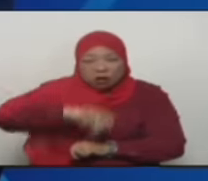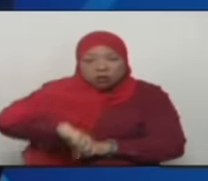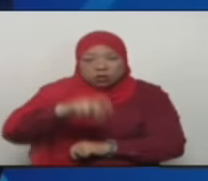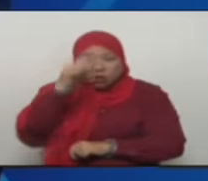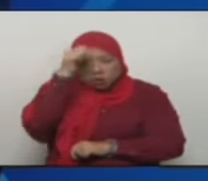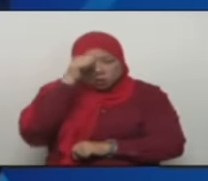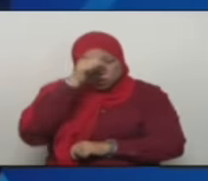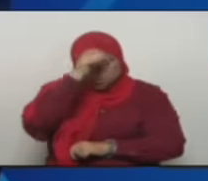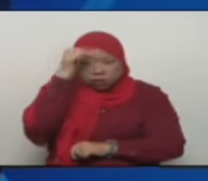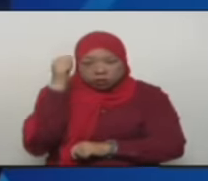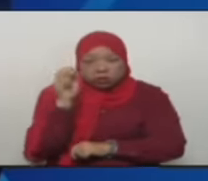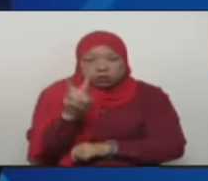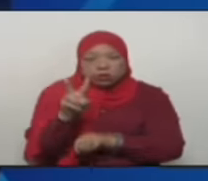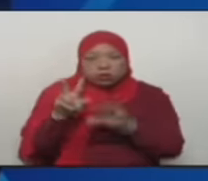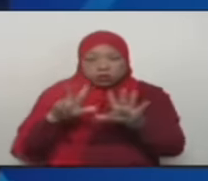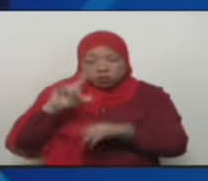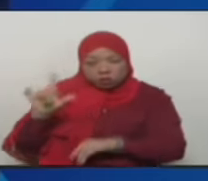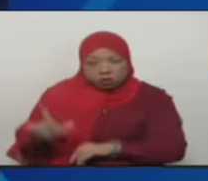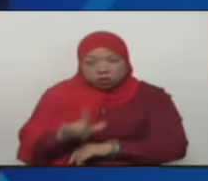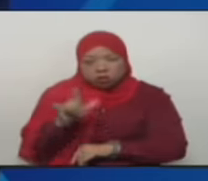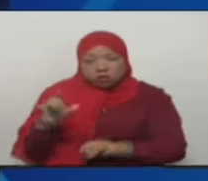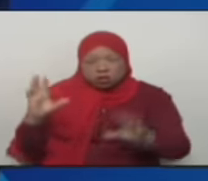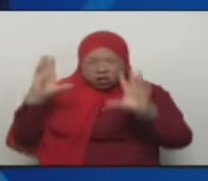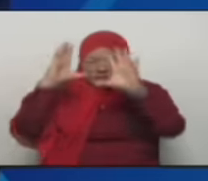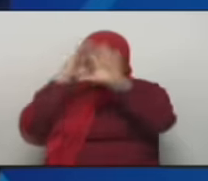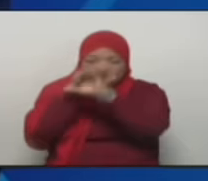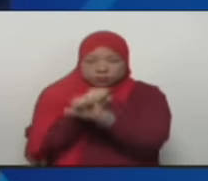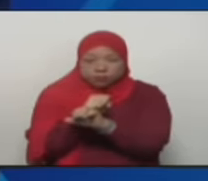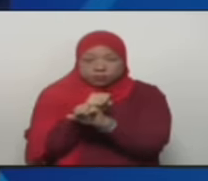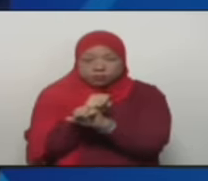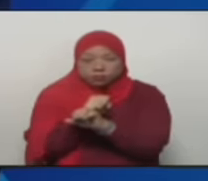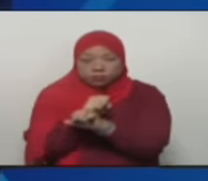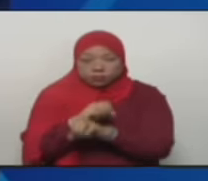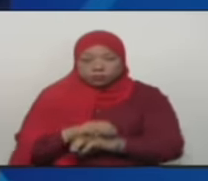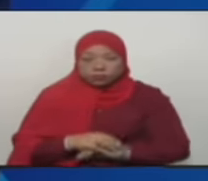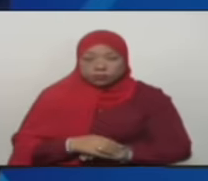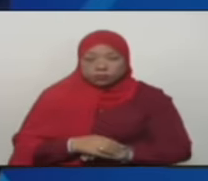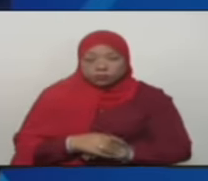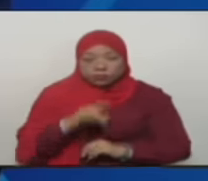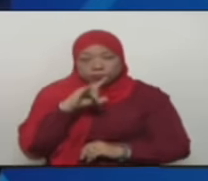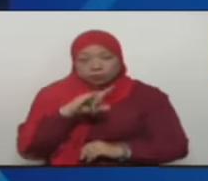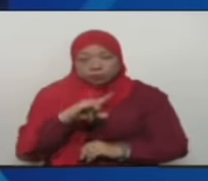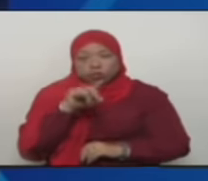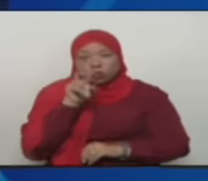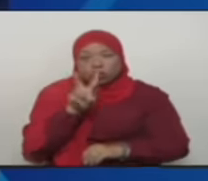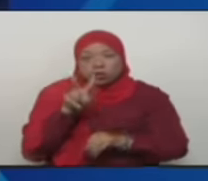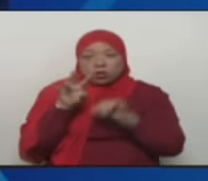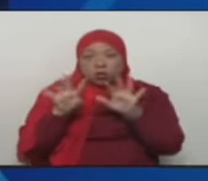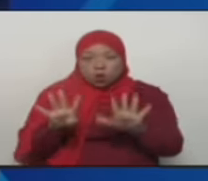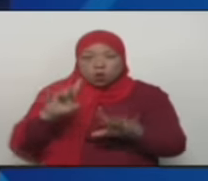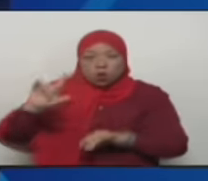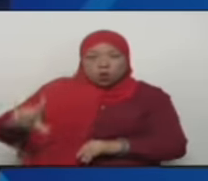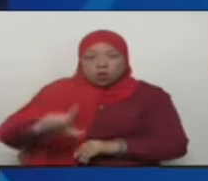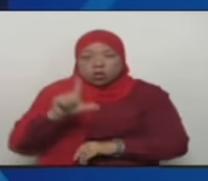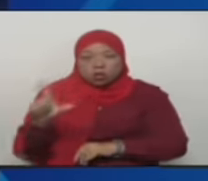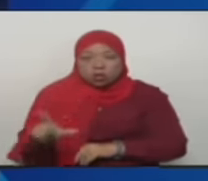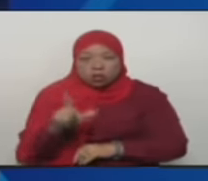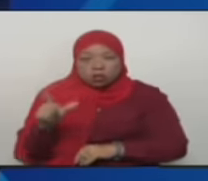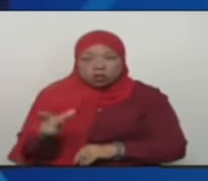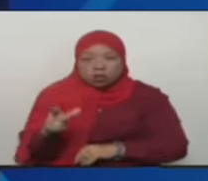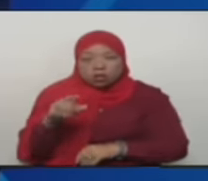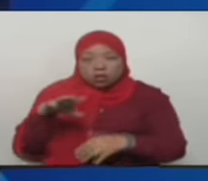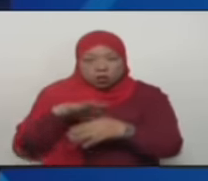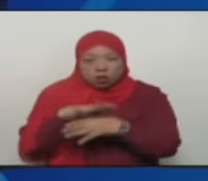domingo 28 de julio en la noche y el lunes 29 de julio y